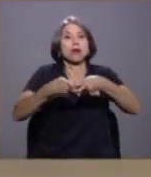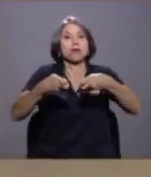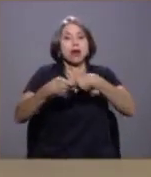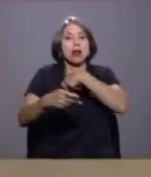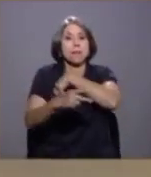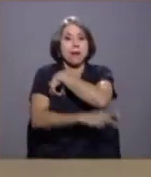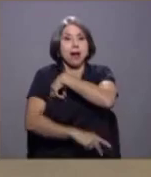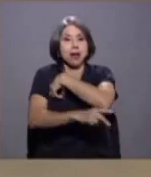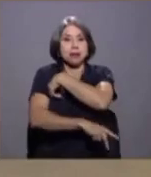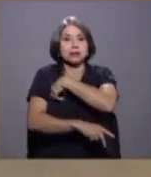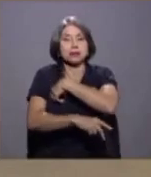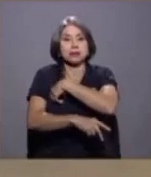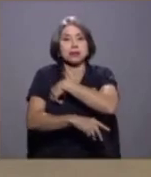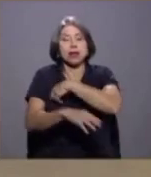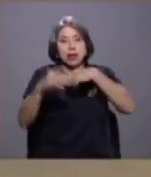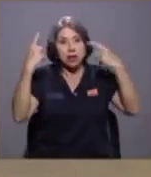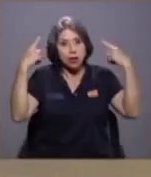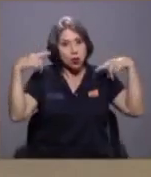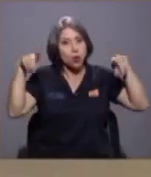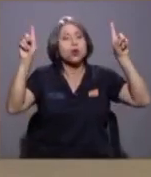tasas de